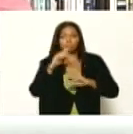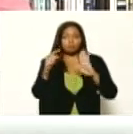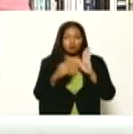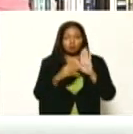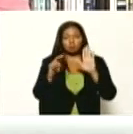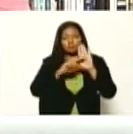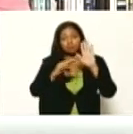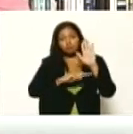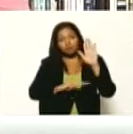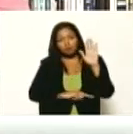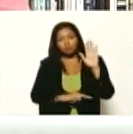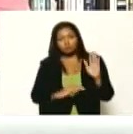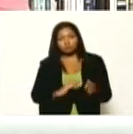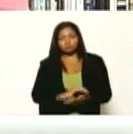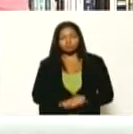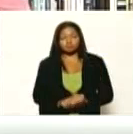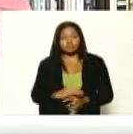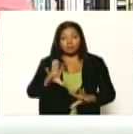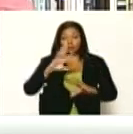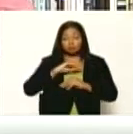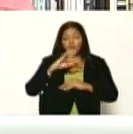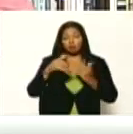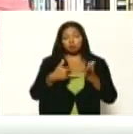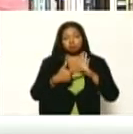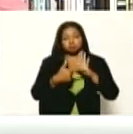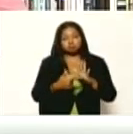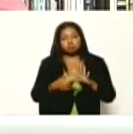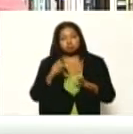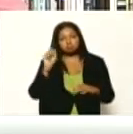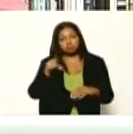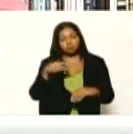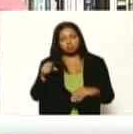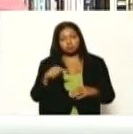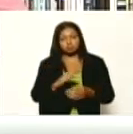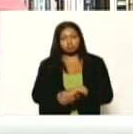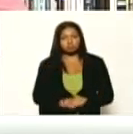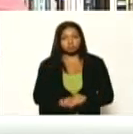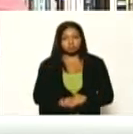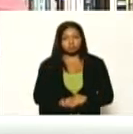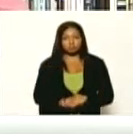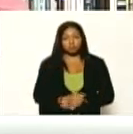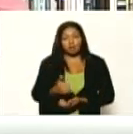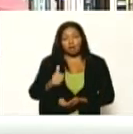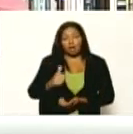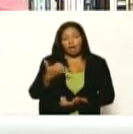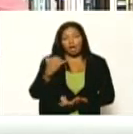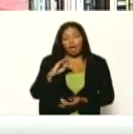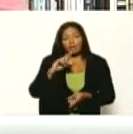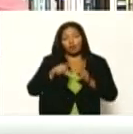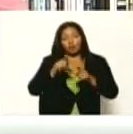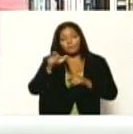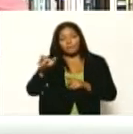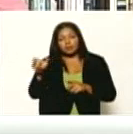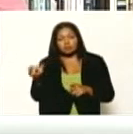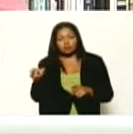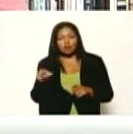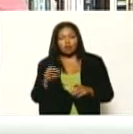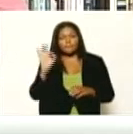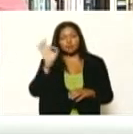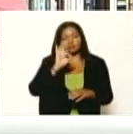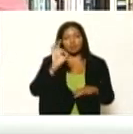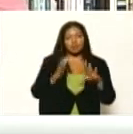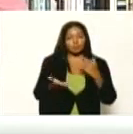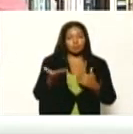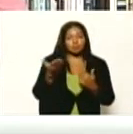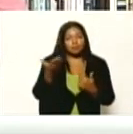las normas. Lo establecido. Y aceptaron la postulación, además. Sí. Porque, bueno, hay alguien que pudo haber sacado un porcentaje importante